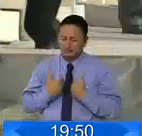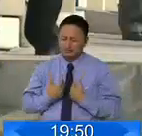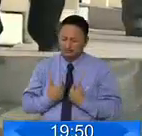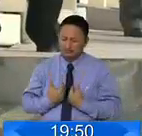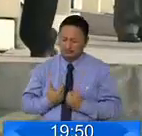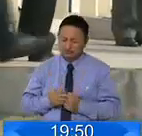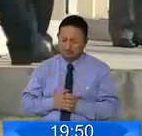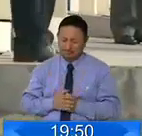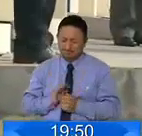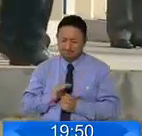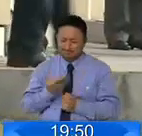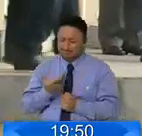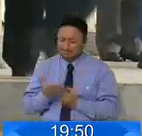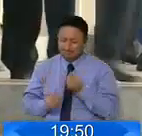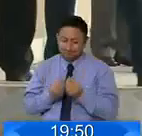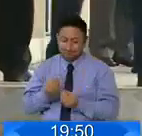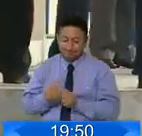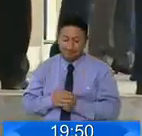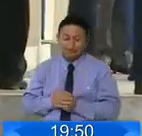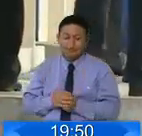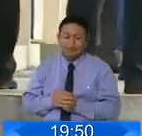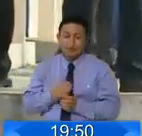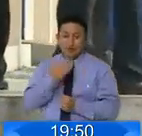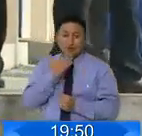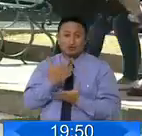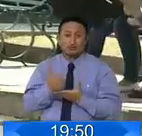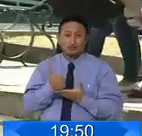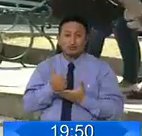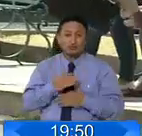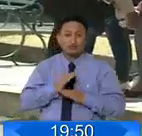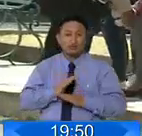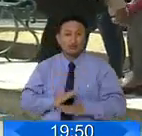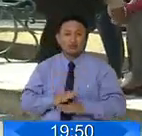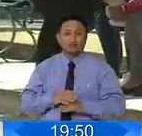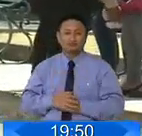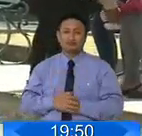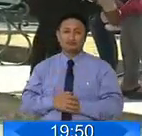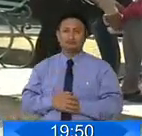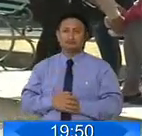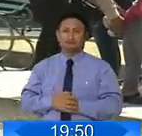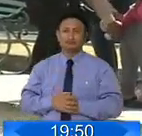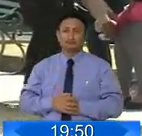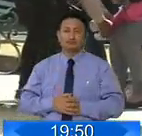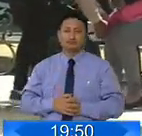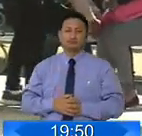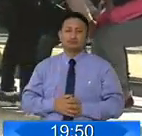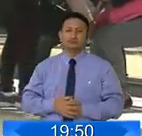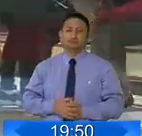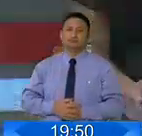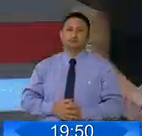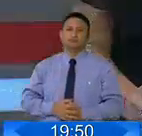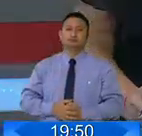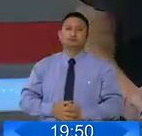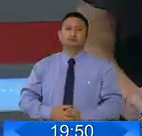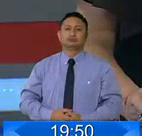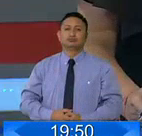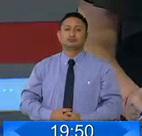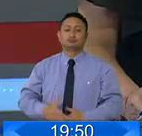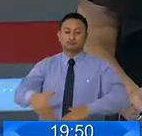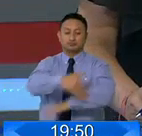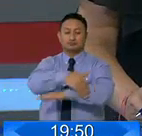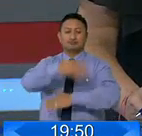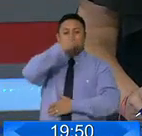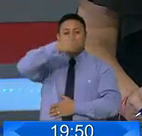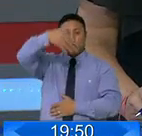alma, buscaban consuelo ante semejante tragedia. En Quito informó Iván Casamen. En la vía